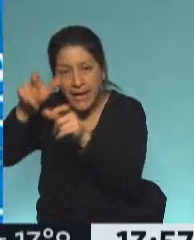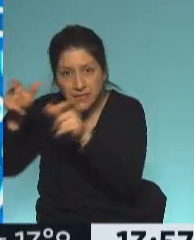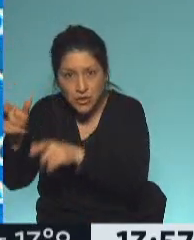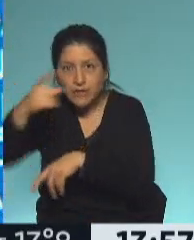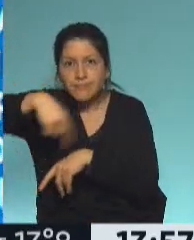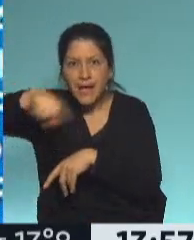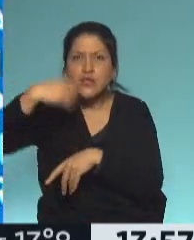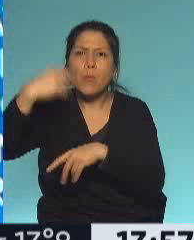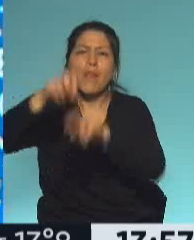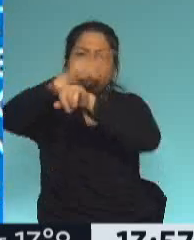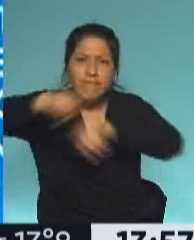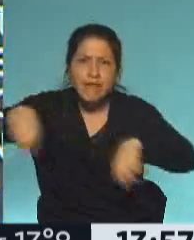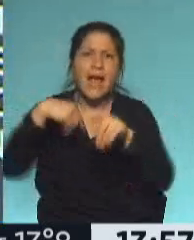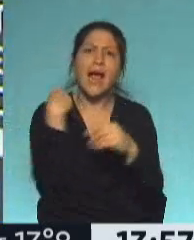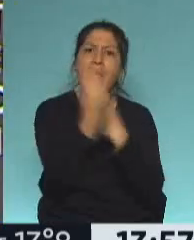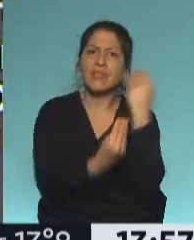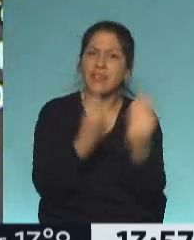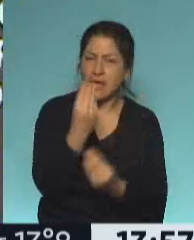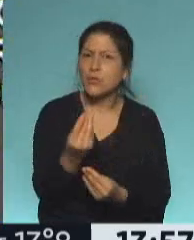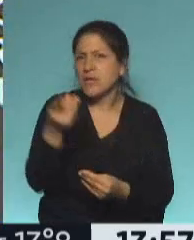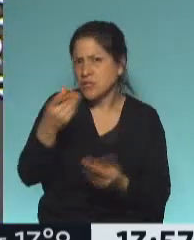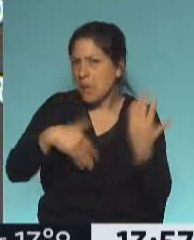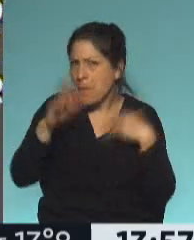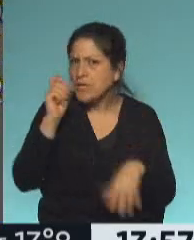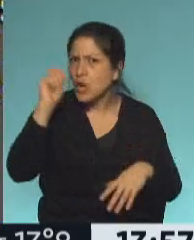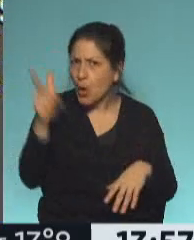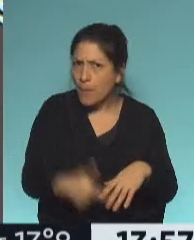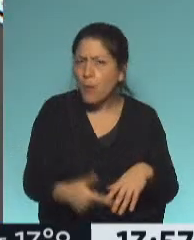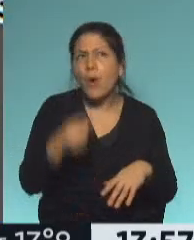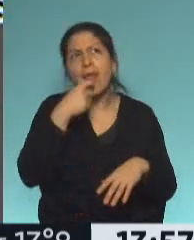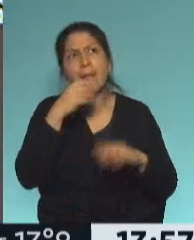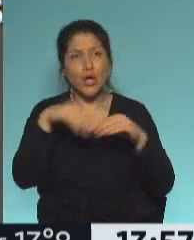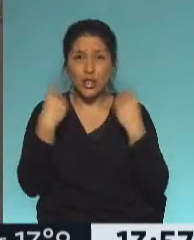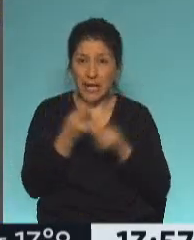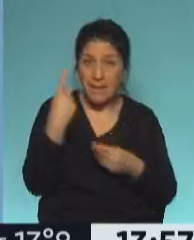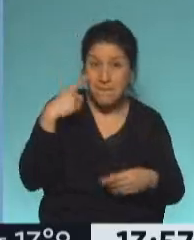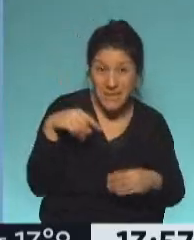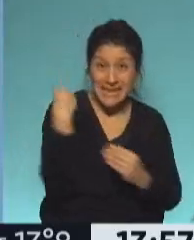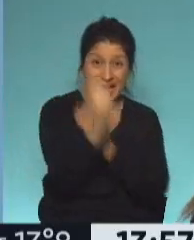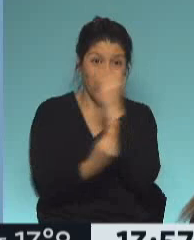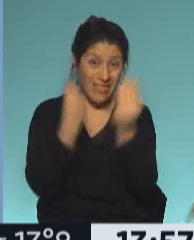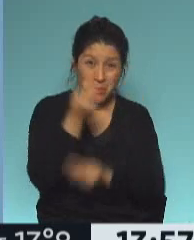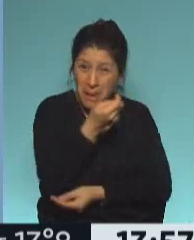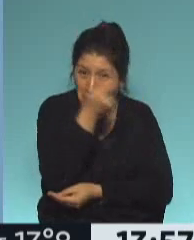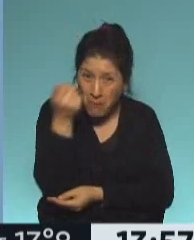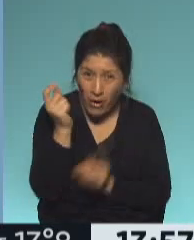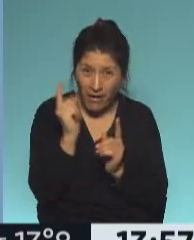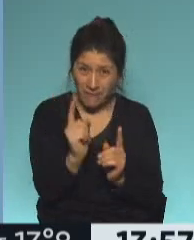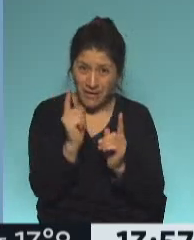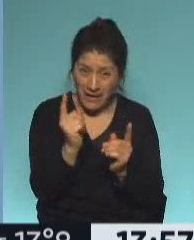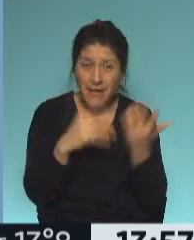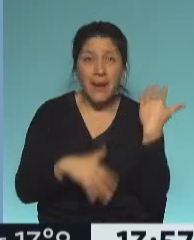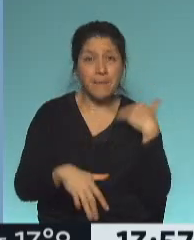pueden vetar las candidaturas y que de hecho lo hacen, y es lo más usual. De 1000 candidaturas han quedado poquísimas, ¿no? Y la mayoría es